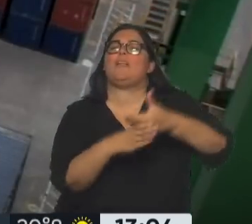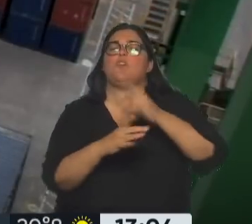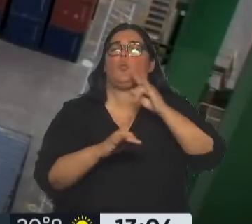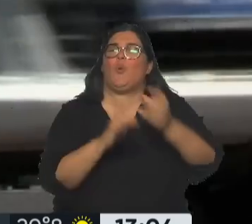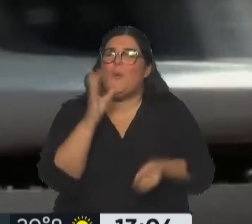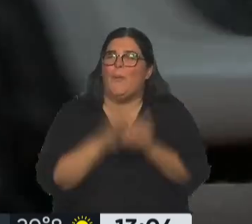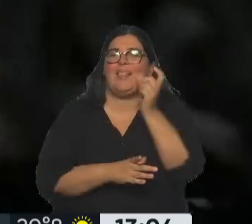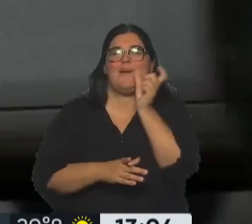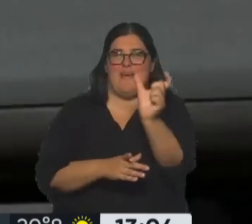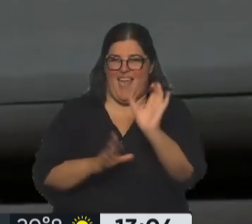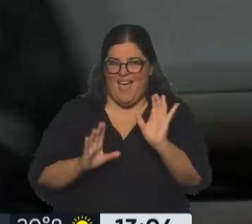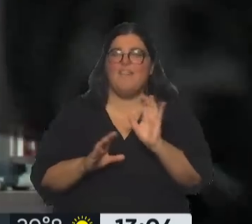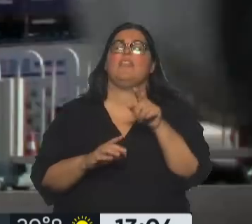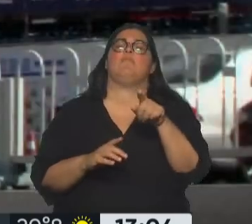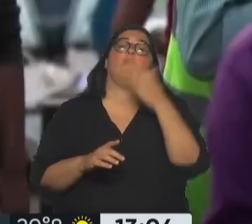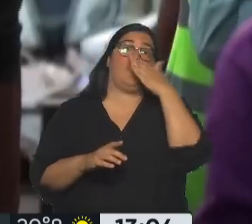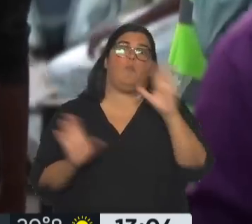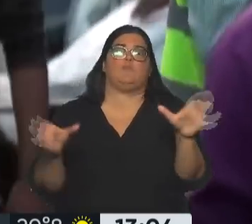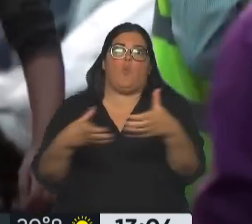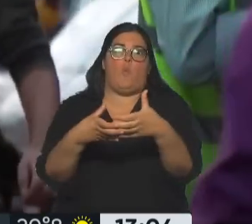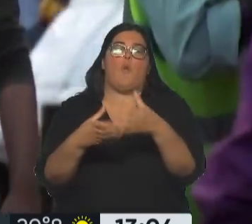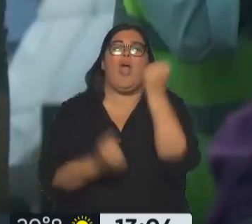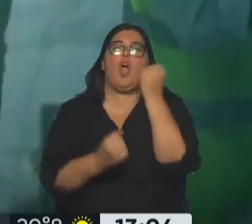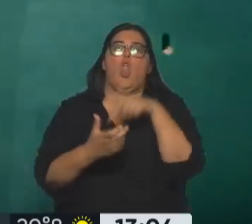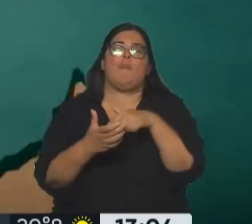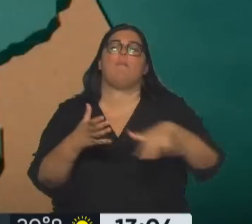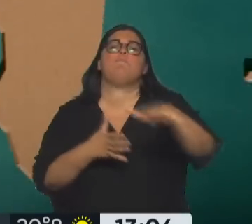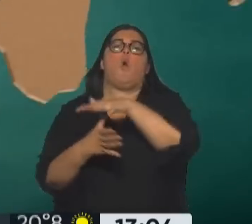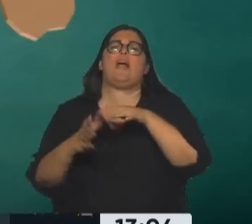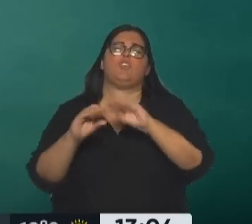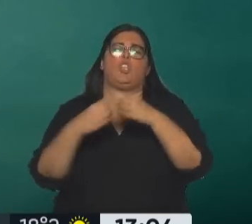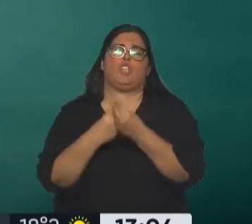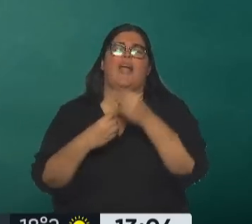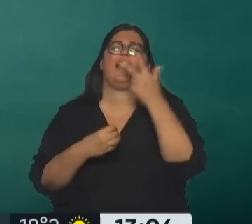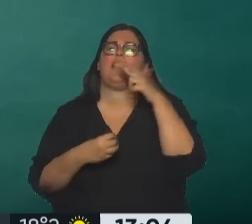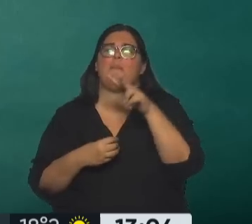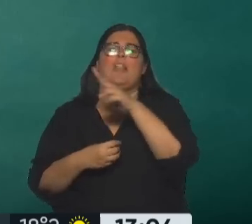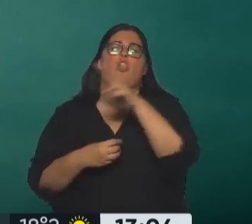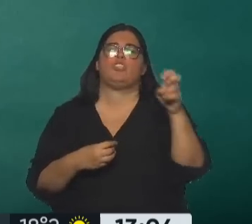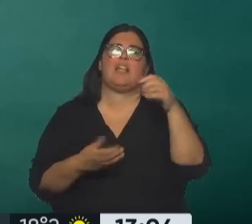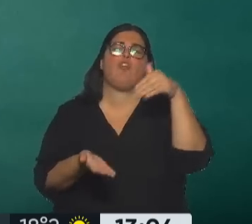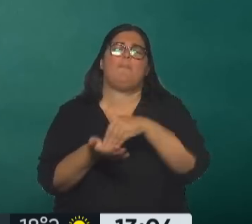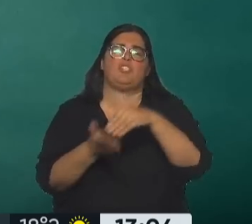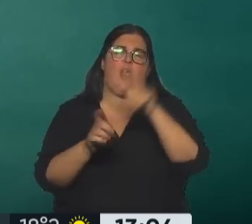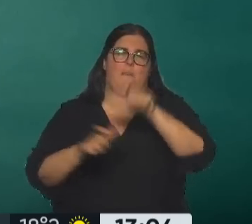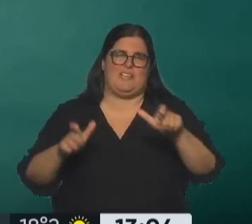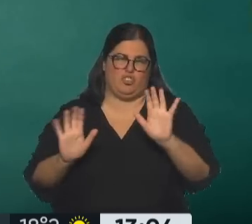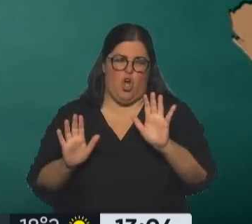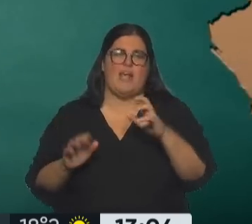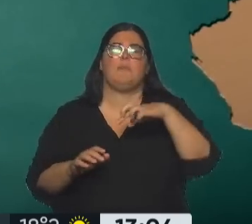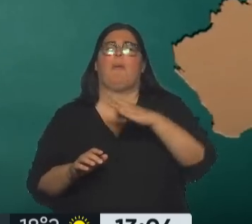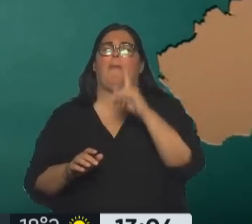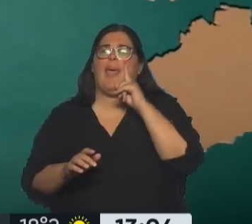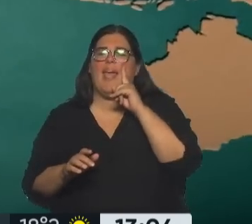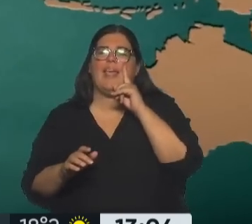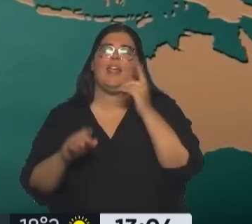décadas siguientes en un bloque económico con una población conjunta de 3.200 millones de personas y un PBI combinado